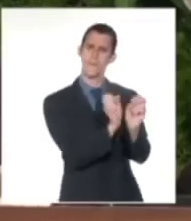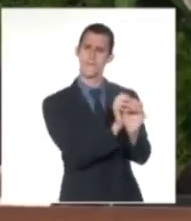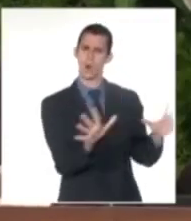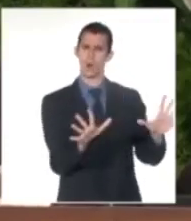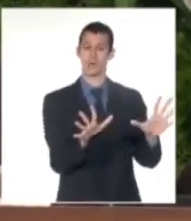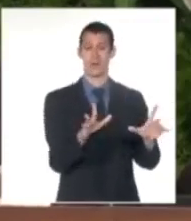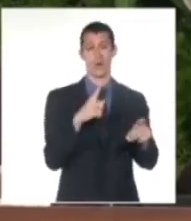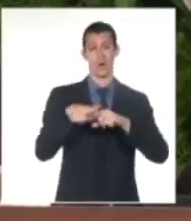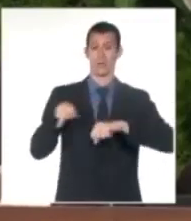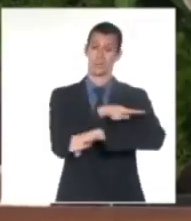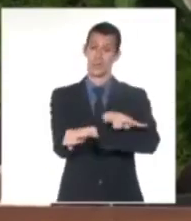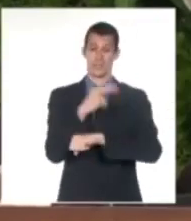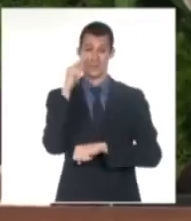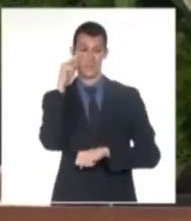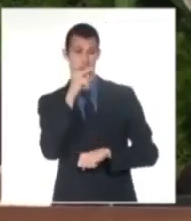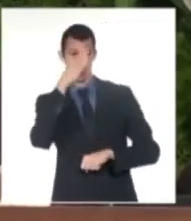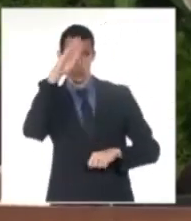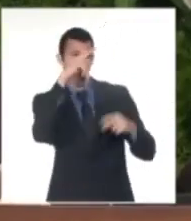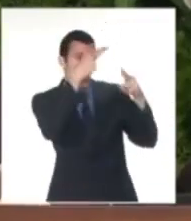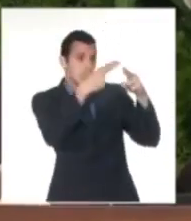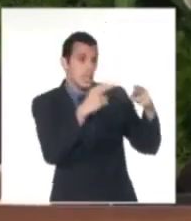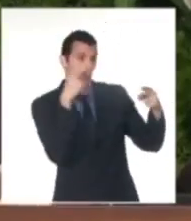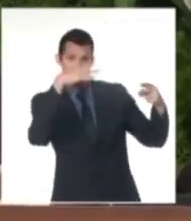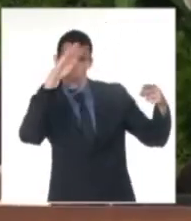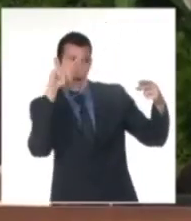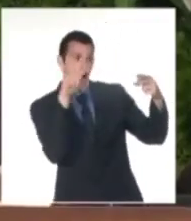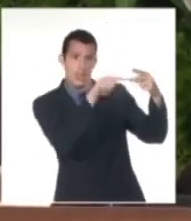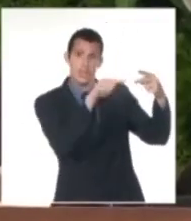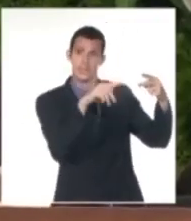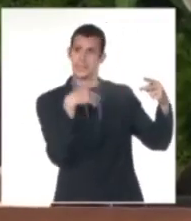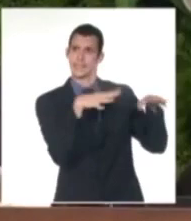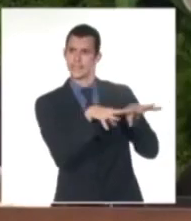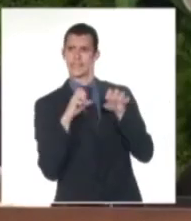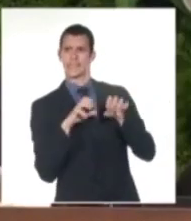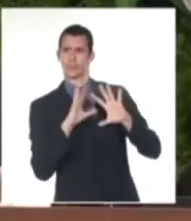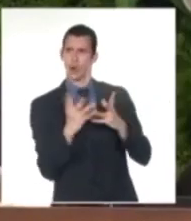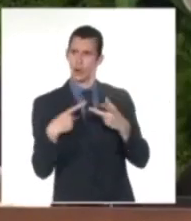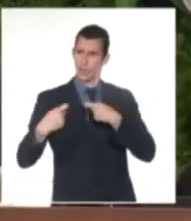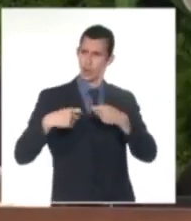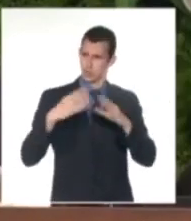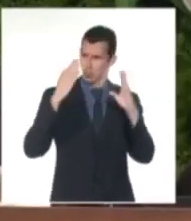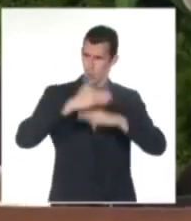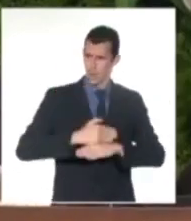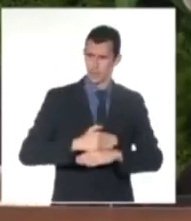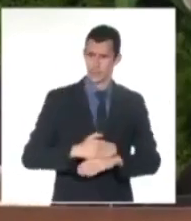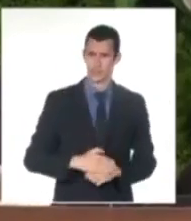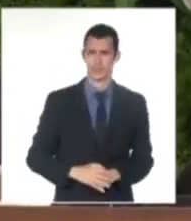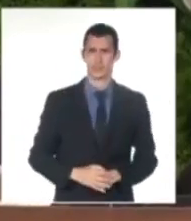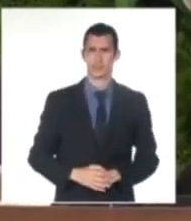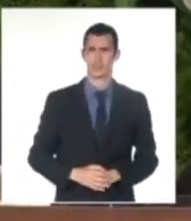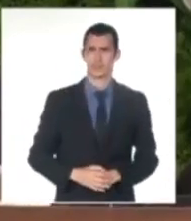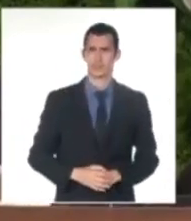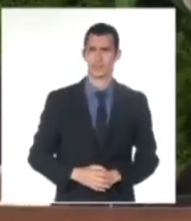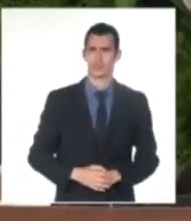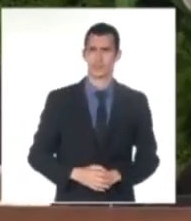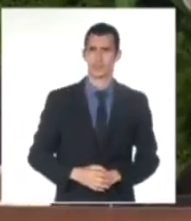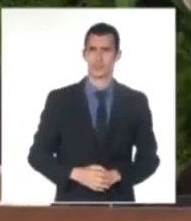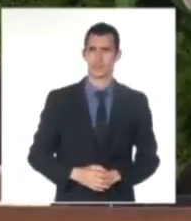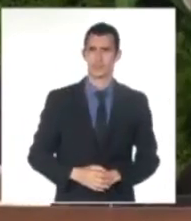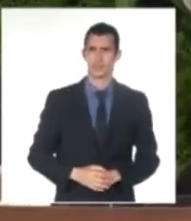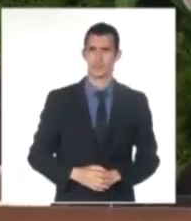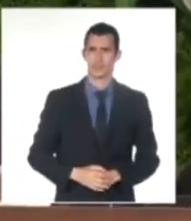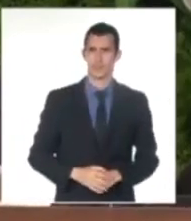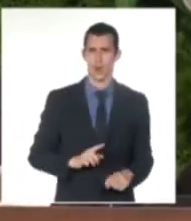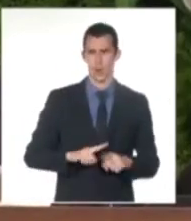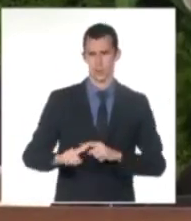del país. Considero que debemos promover también el intercambio de servicios, así como la cooperación para incrementar la producción